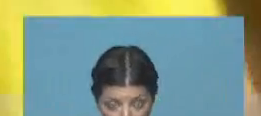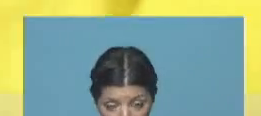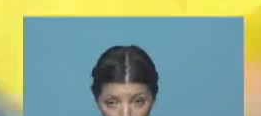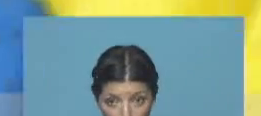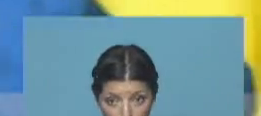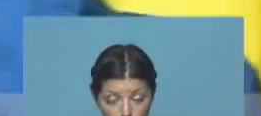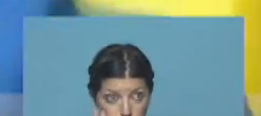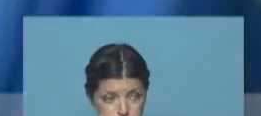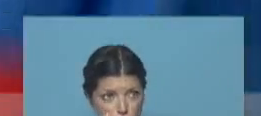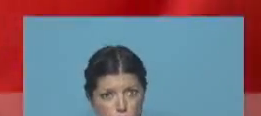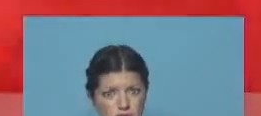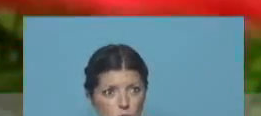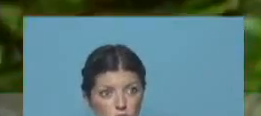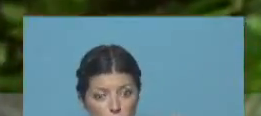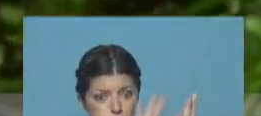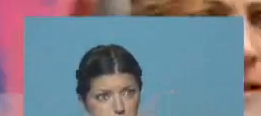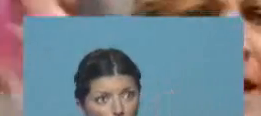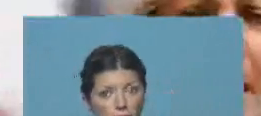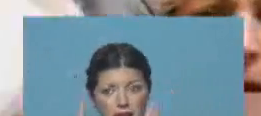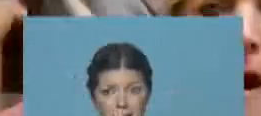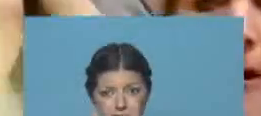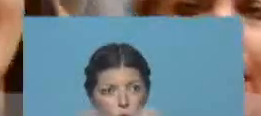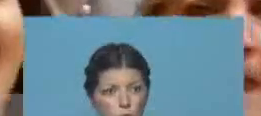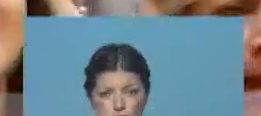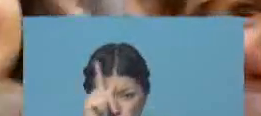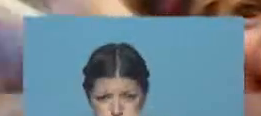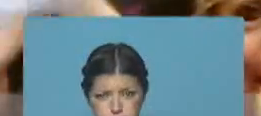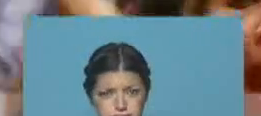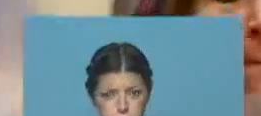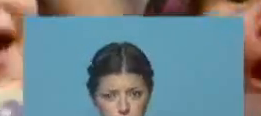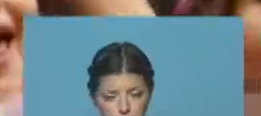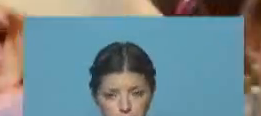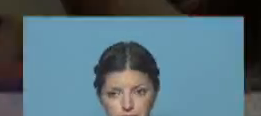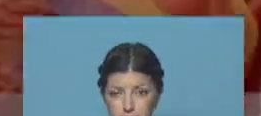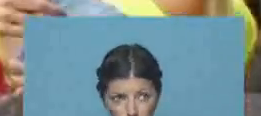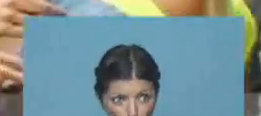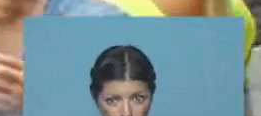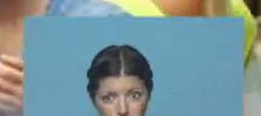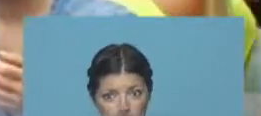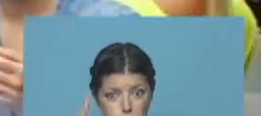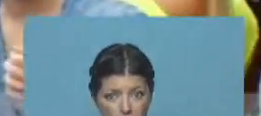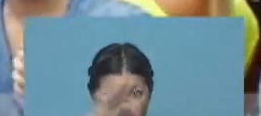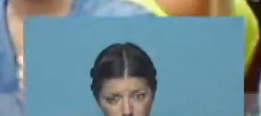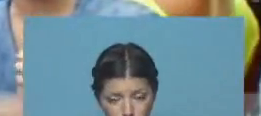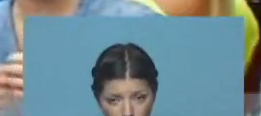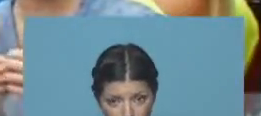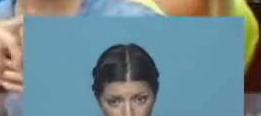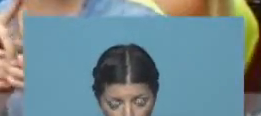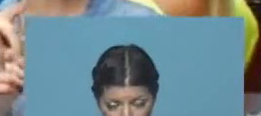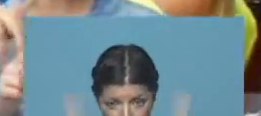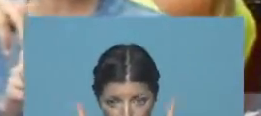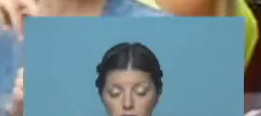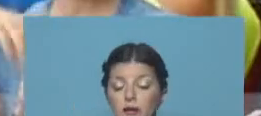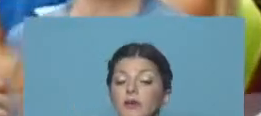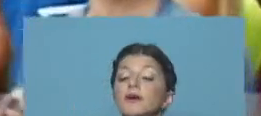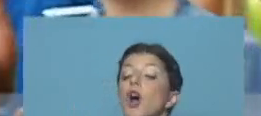familiares recién se enteraron cuando llegó a su hogar, custodiado por autoridades penitenciarias. Para nosotros, los que estamos luchando